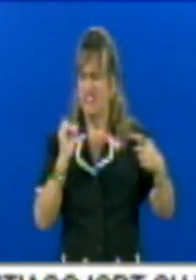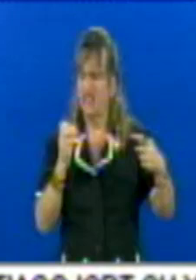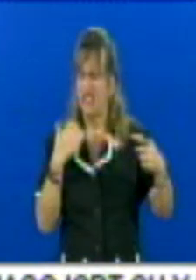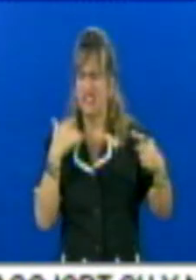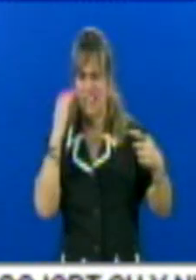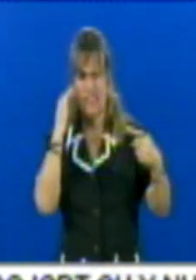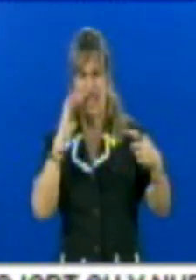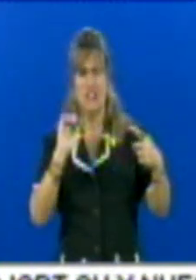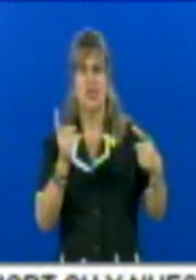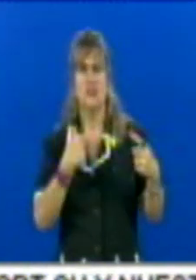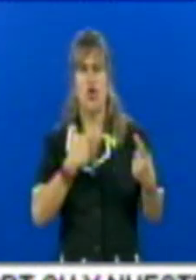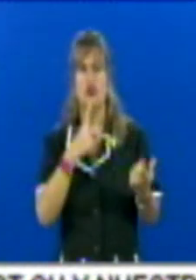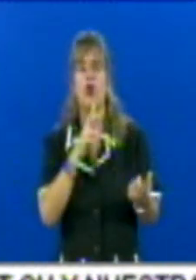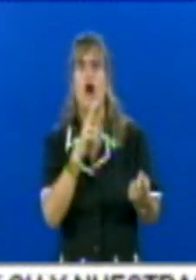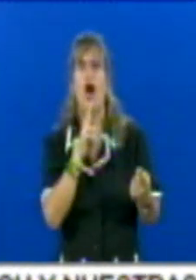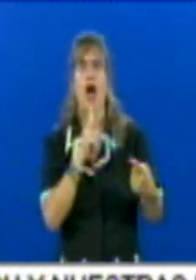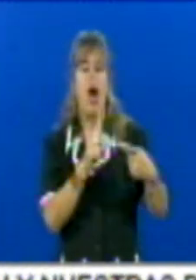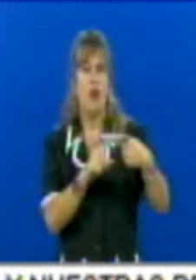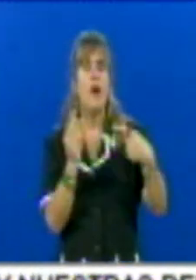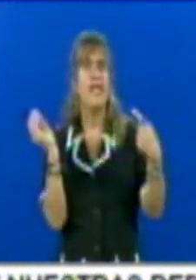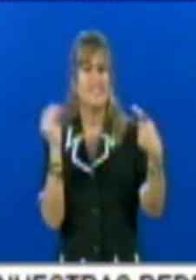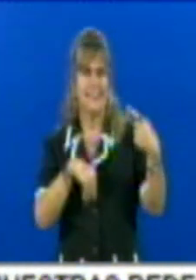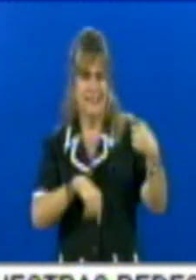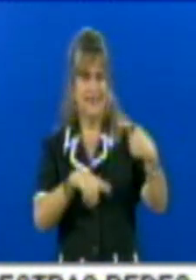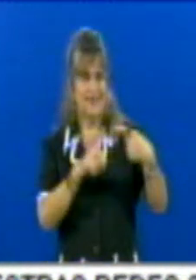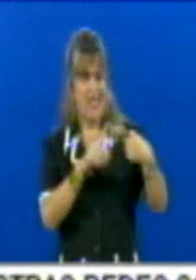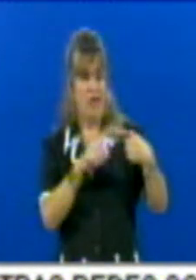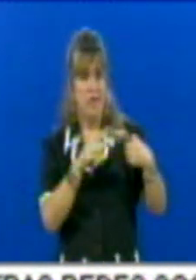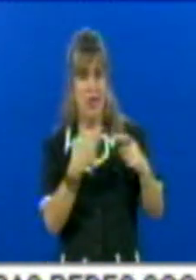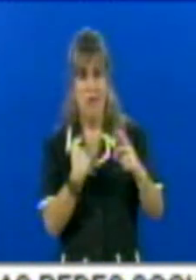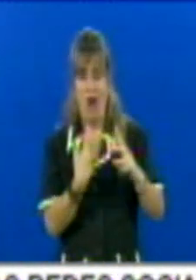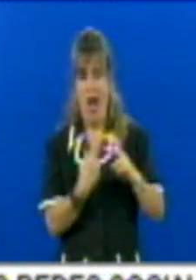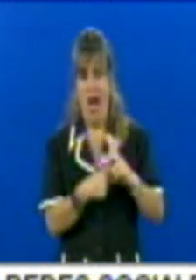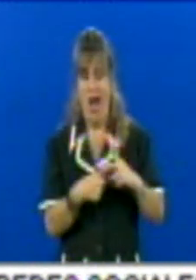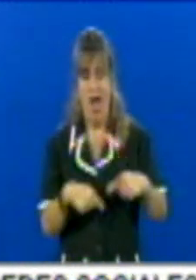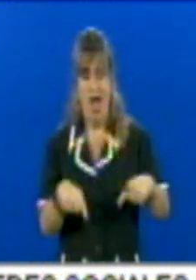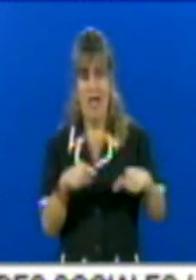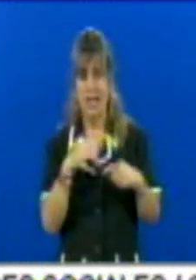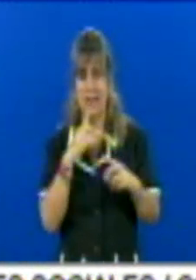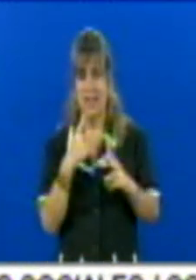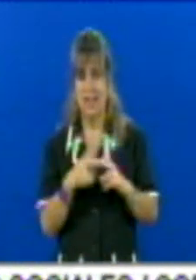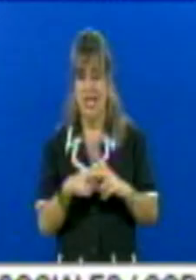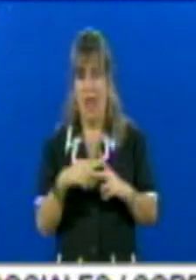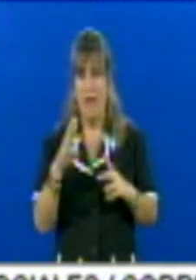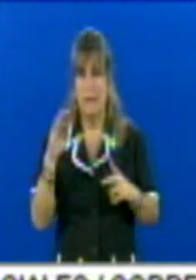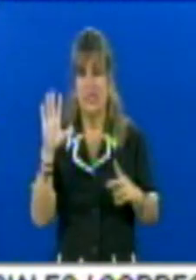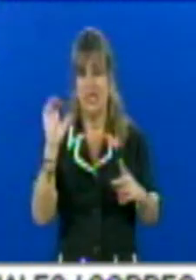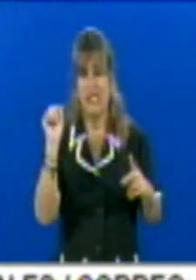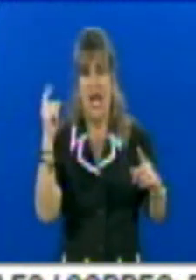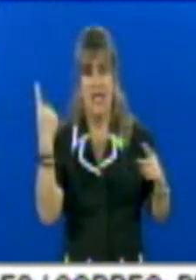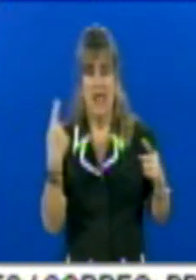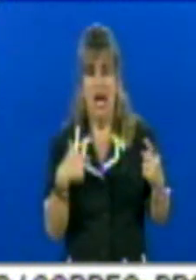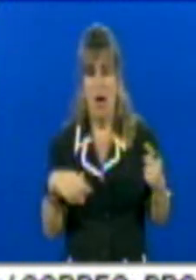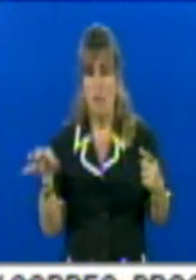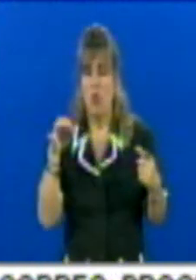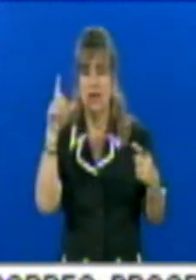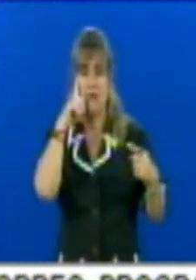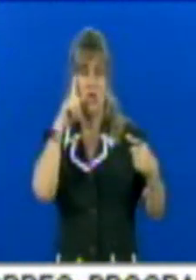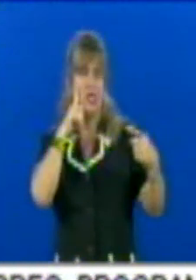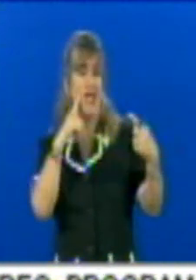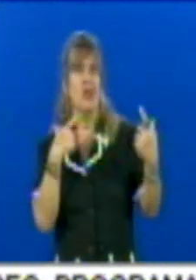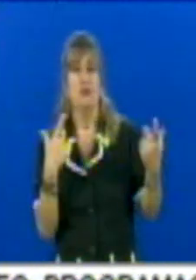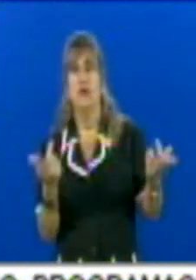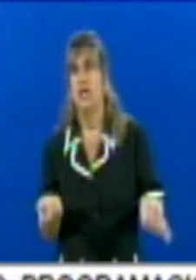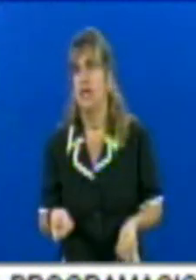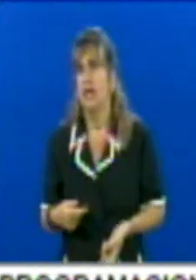Primero, todo lo que tiene que ver con el agua. Sabemos que una vez que no ha pasado, como está hoy el micro 3, como está el municipio de San Luis, como